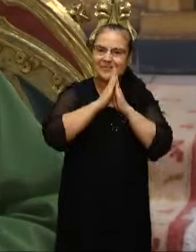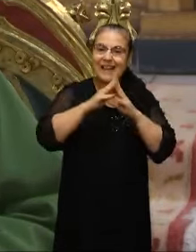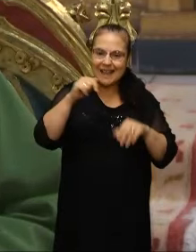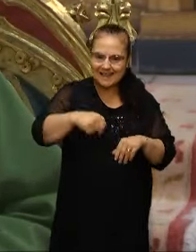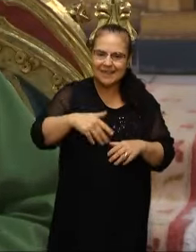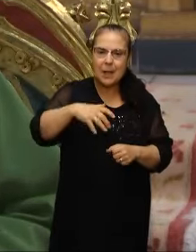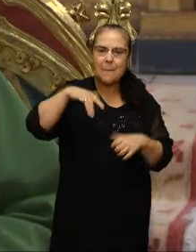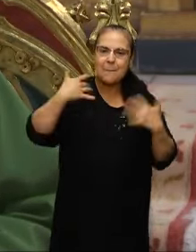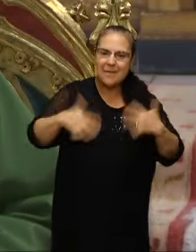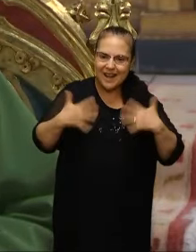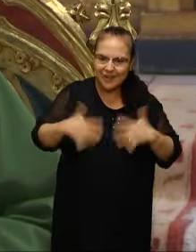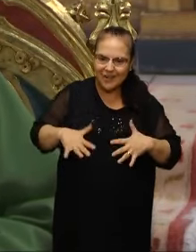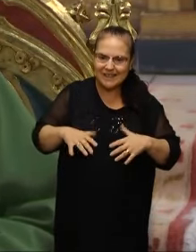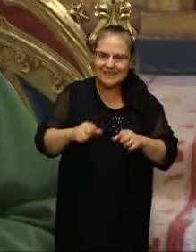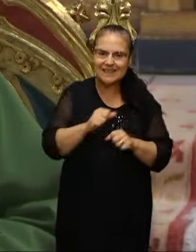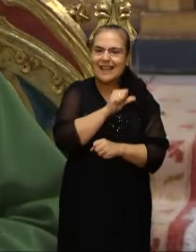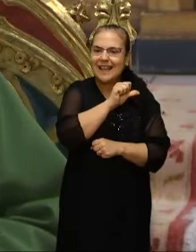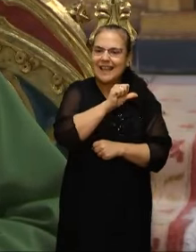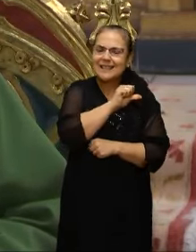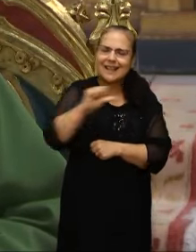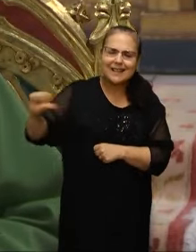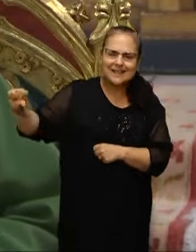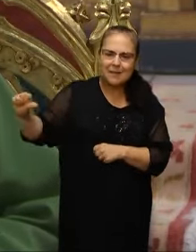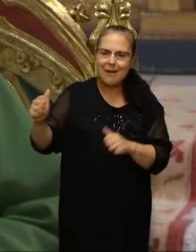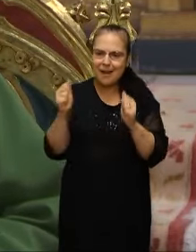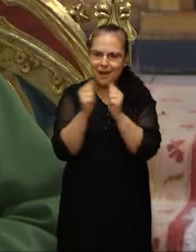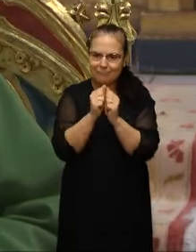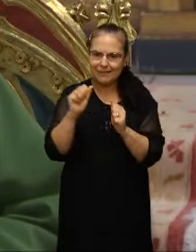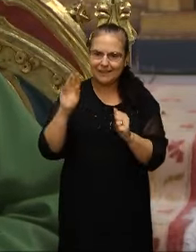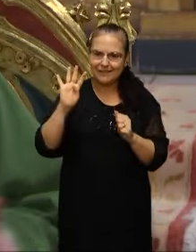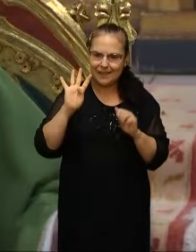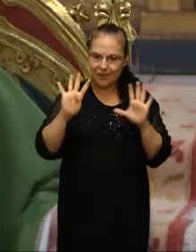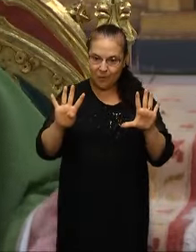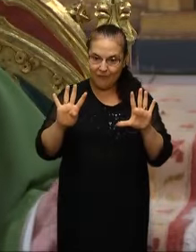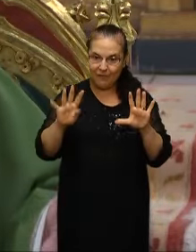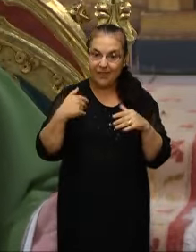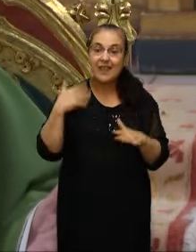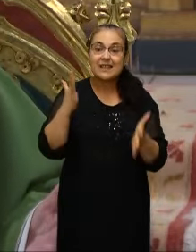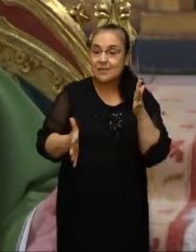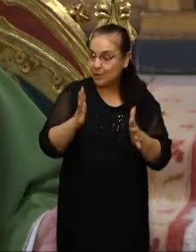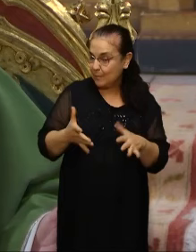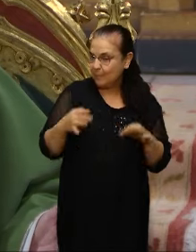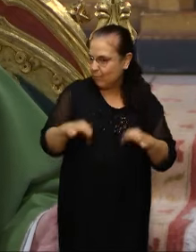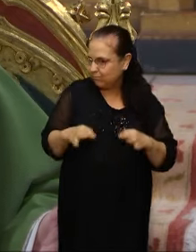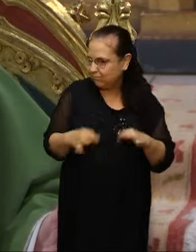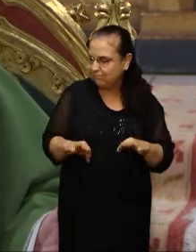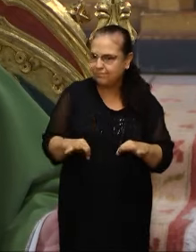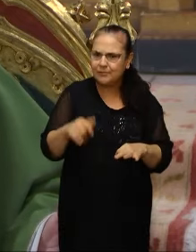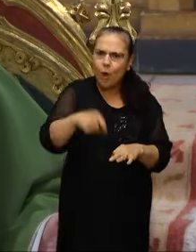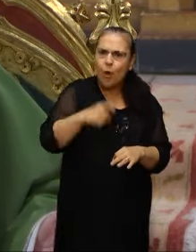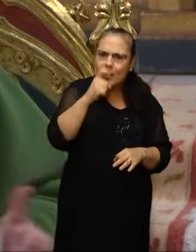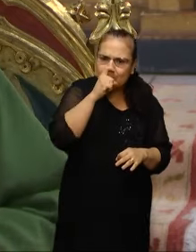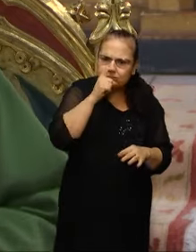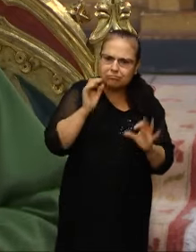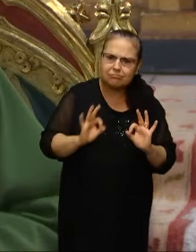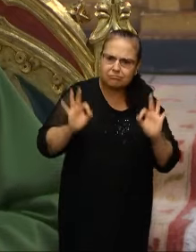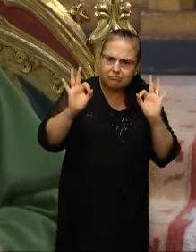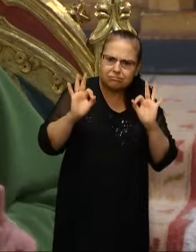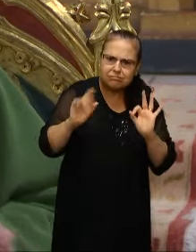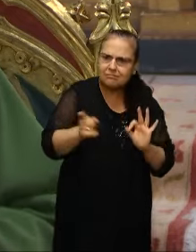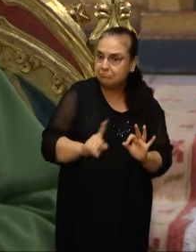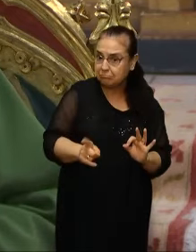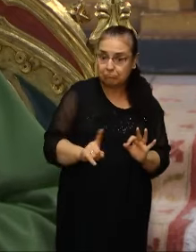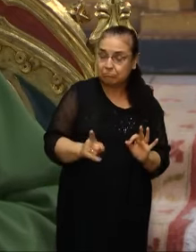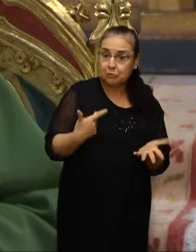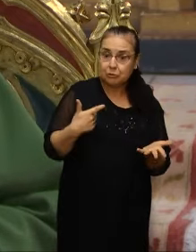misa en este miércoles de la semana vigésimo novena del tiempo ordinario hoy en este día no haber una memoria obligatoria una solemnidad o una